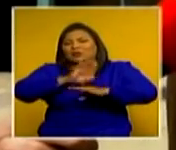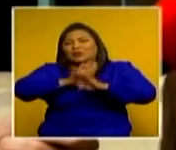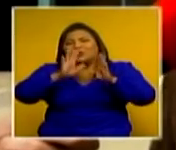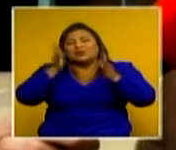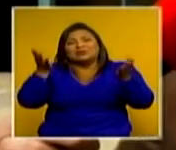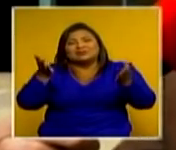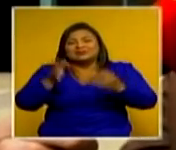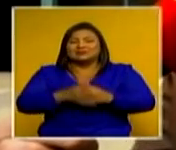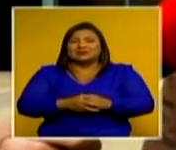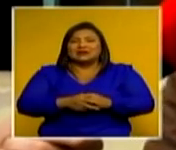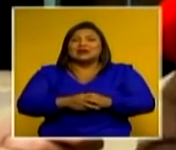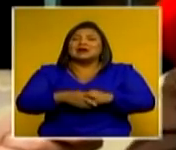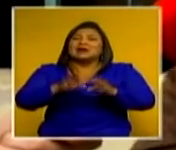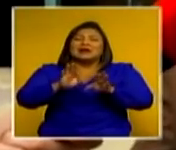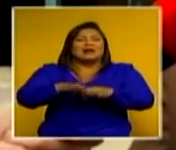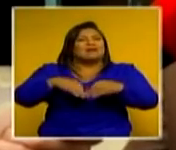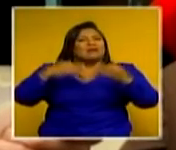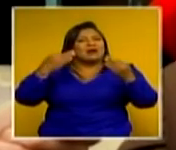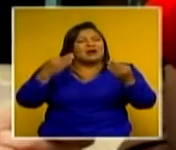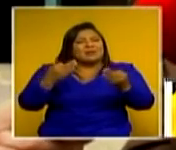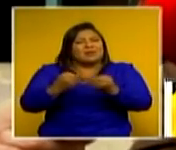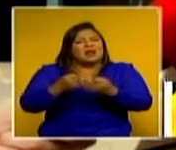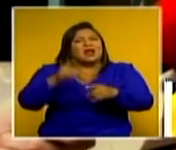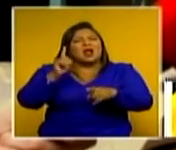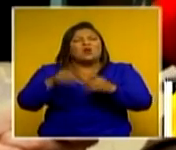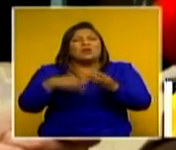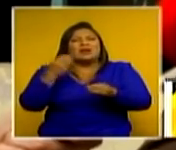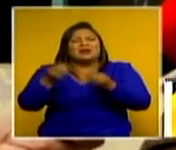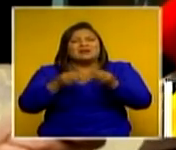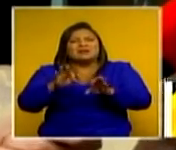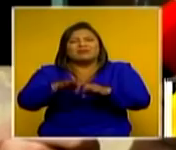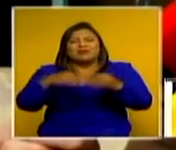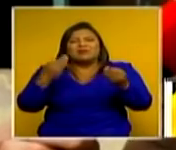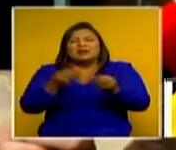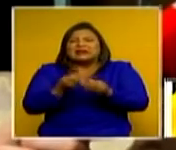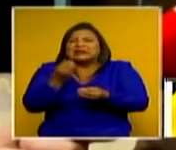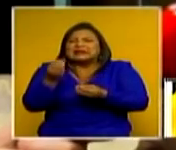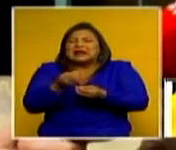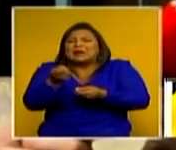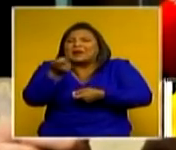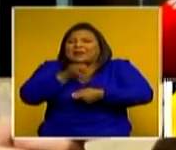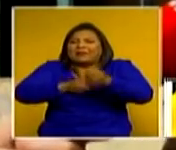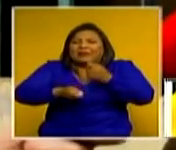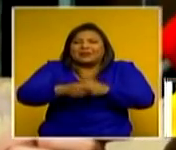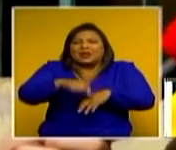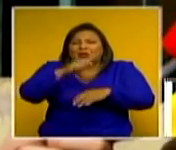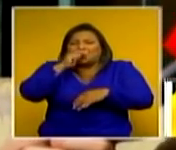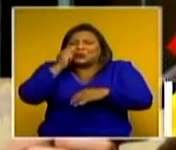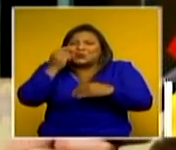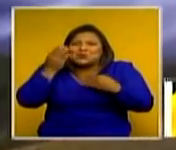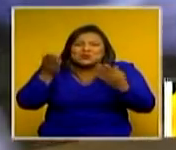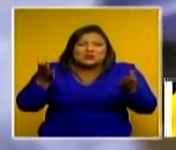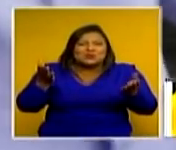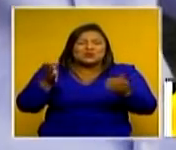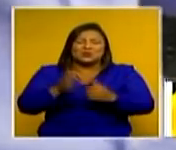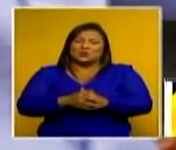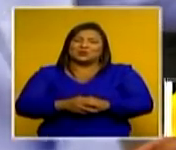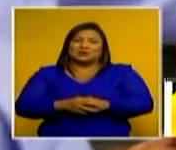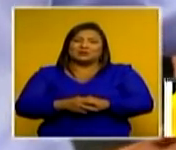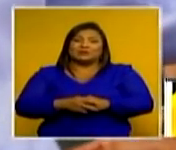parte de la familia existen familias que se dedican inclusive al expendio de sustancias o esta fiscalización